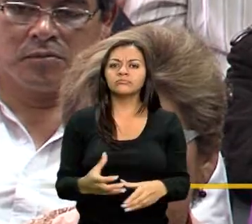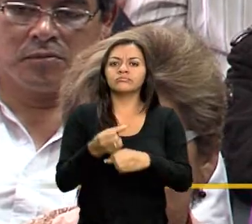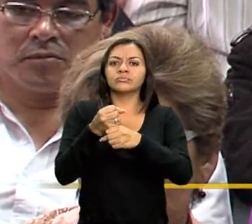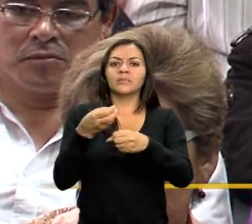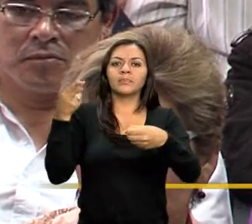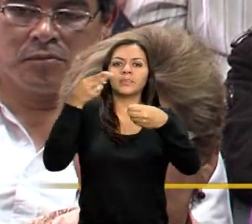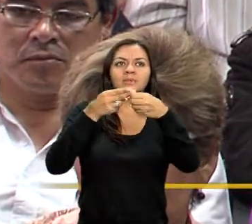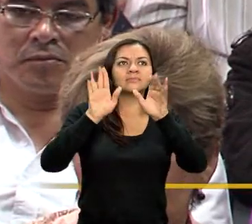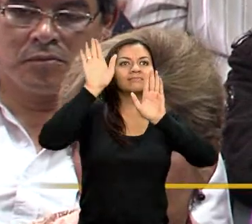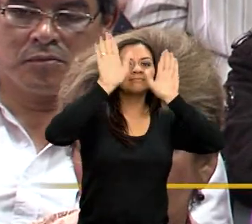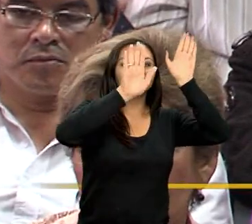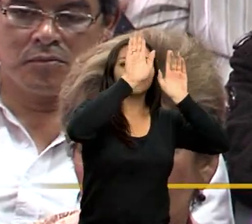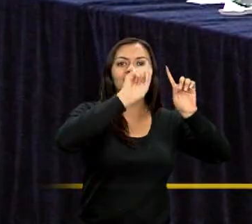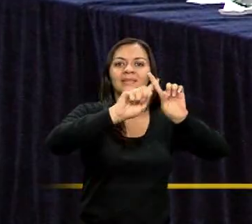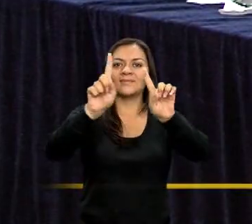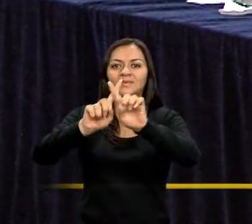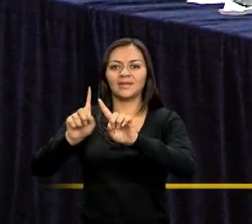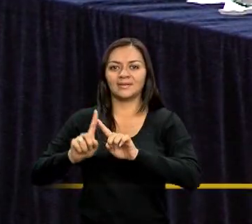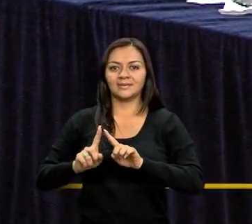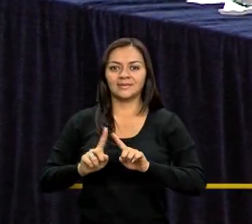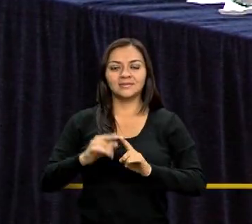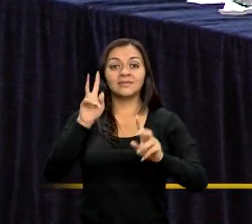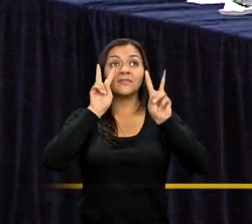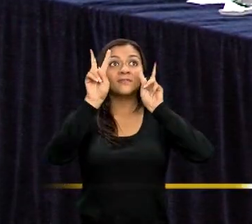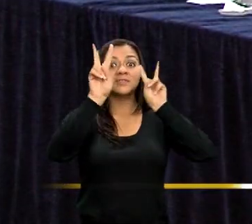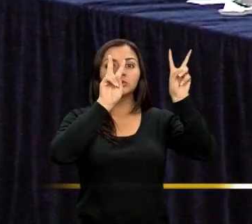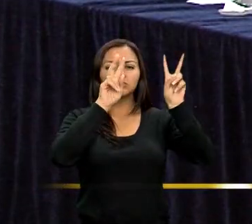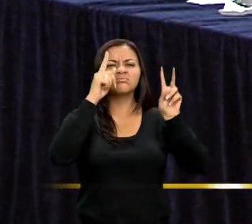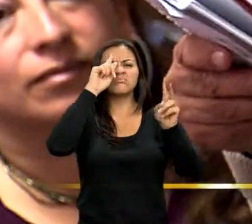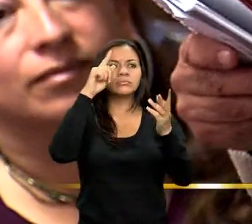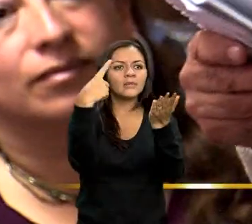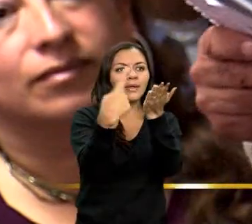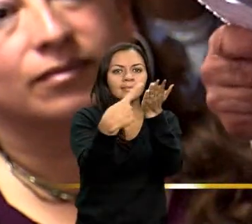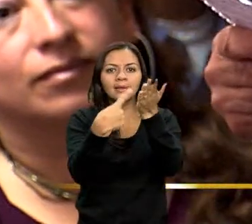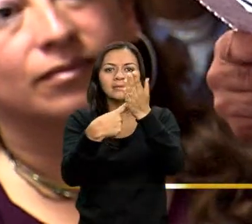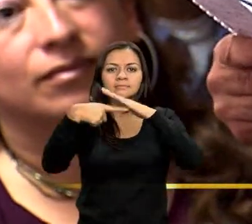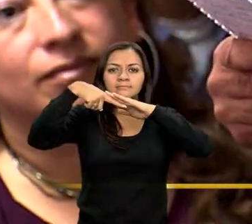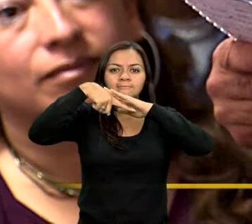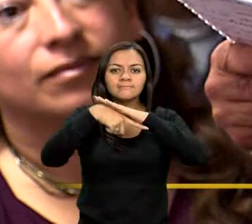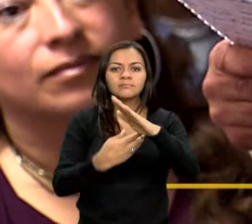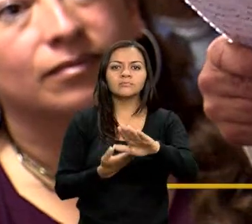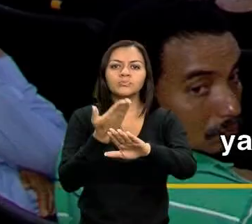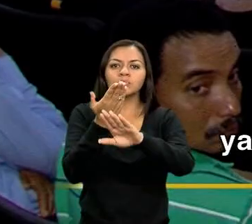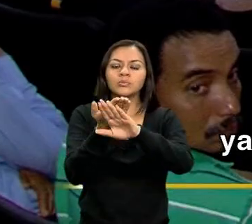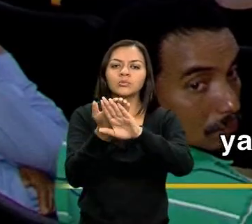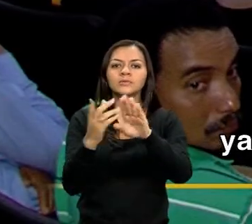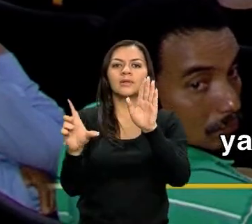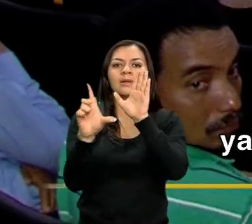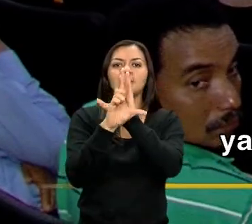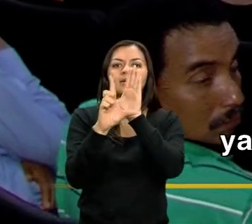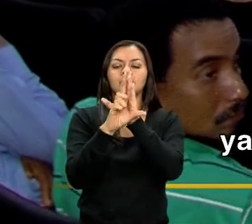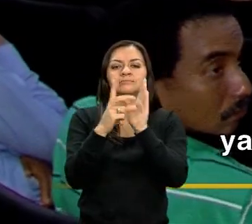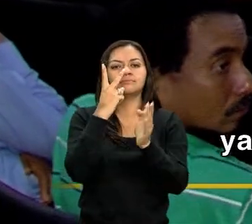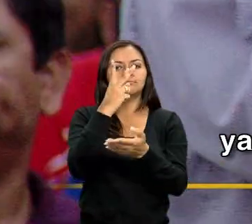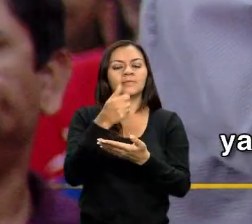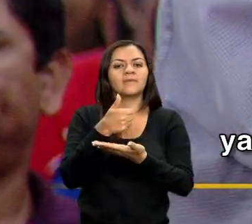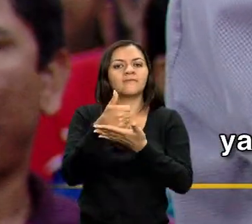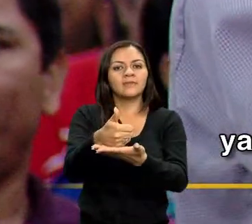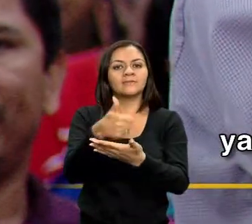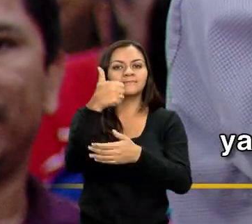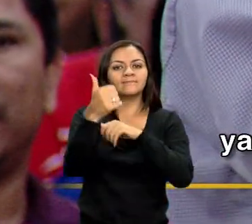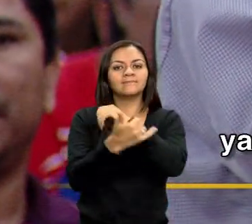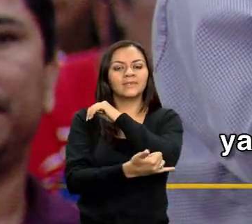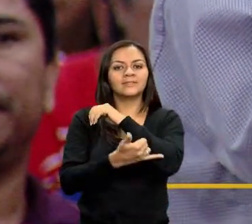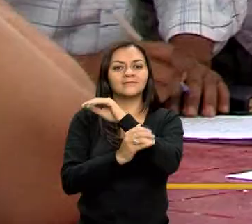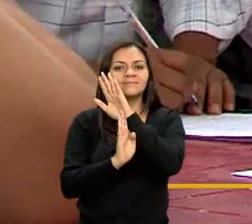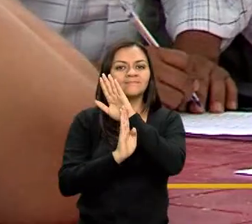participación ciudadana desde diversos sectores, con la finalidad de analizar, proponer y mejorar el texto del proyecto de ley en beneficio del